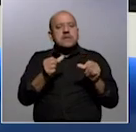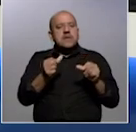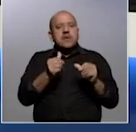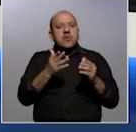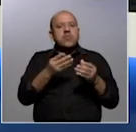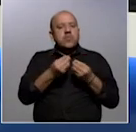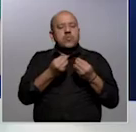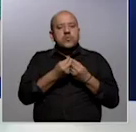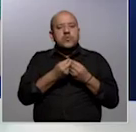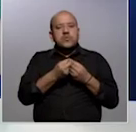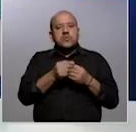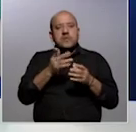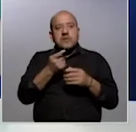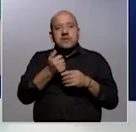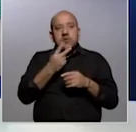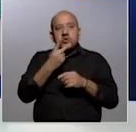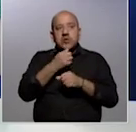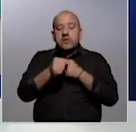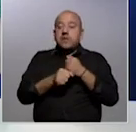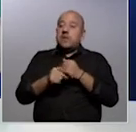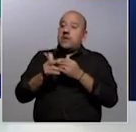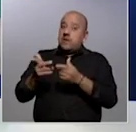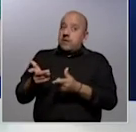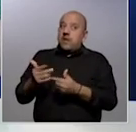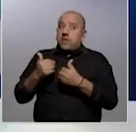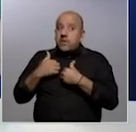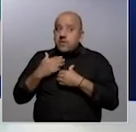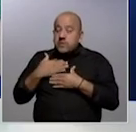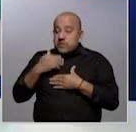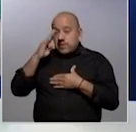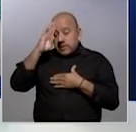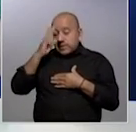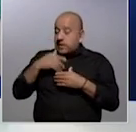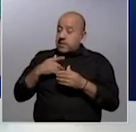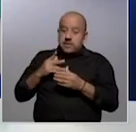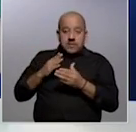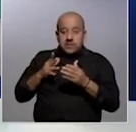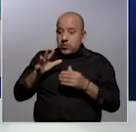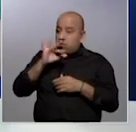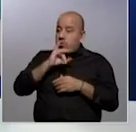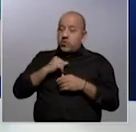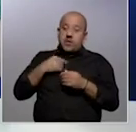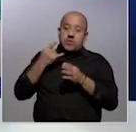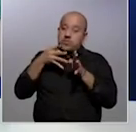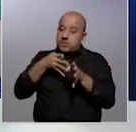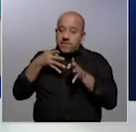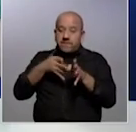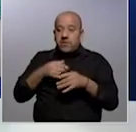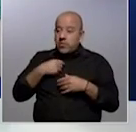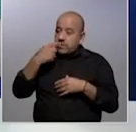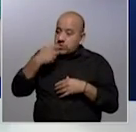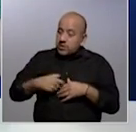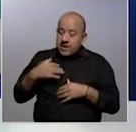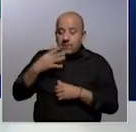muchos en nuestros casi dos años bueno es un aprendizaje permanente y un gran desafío personal y